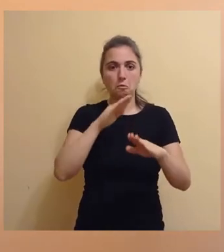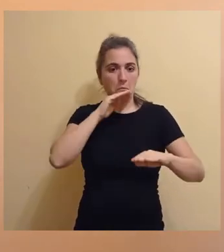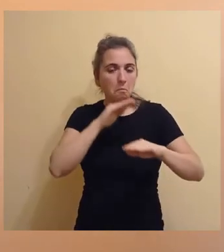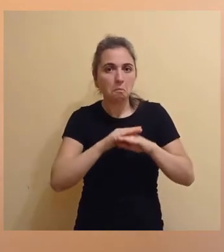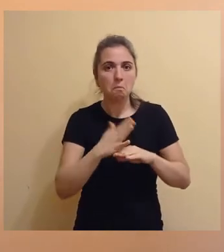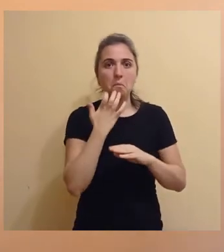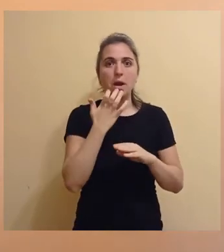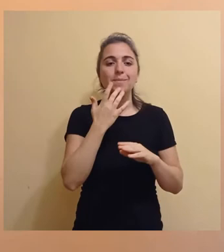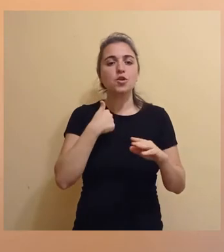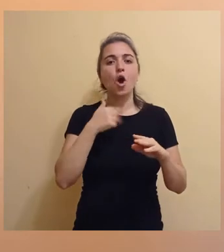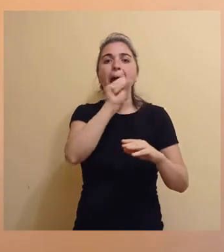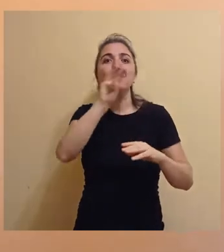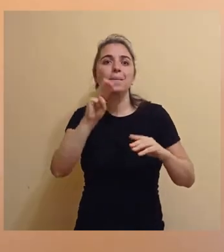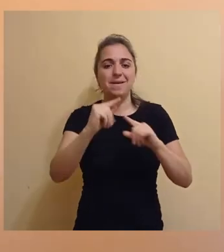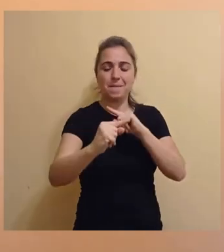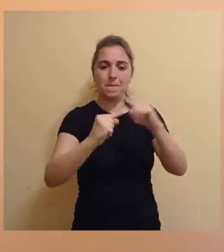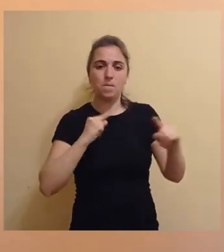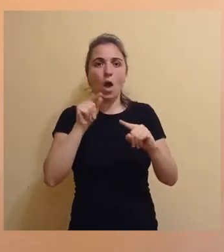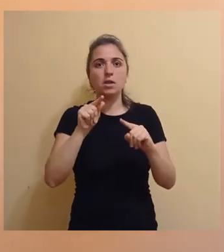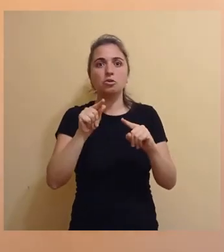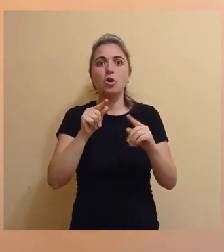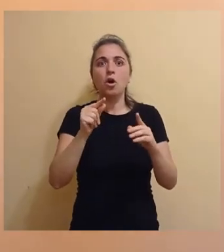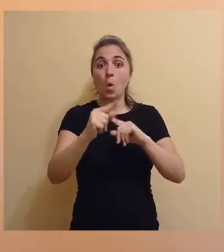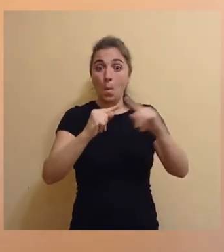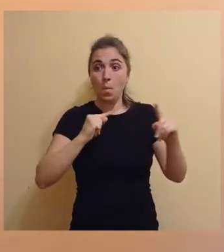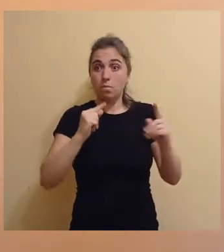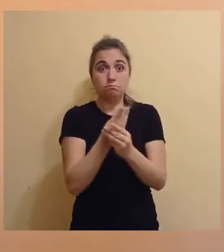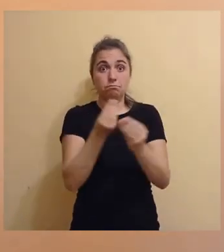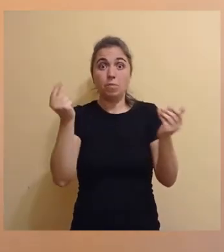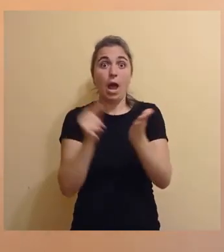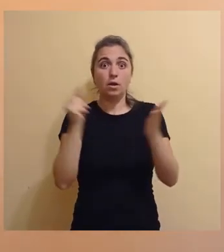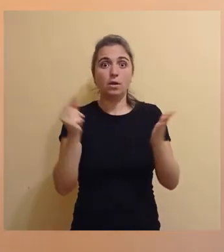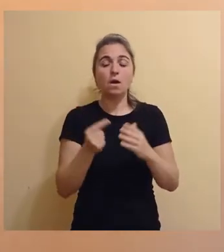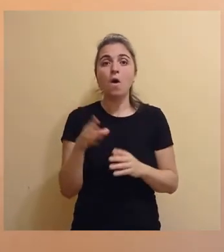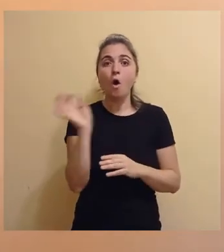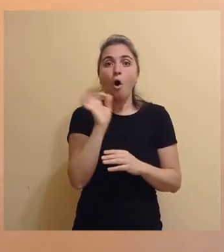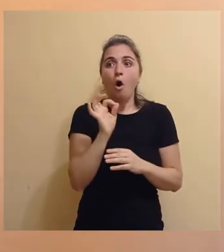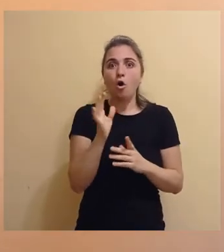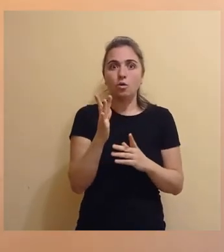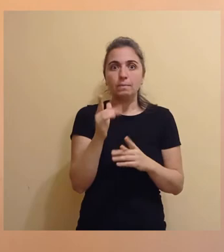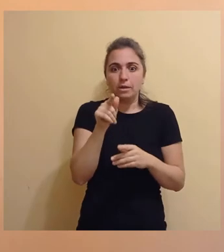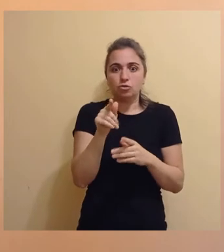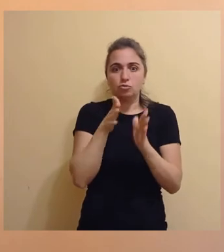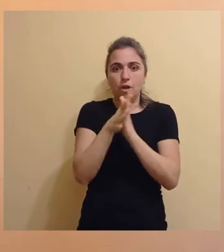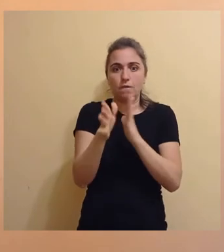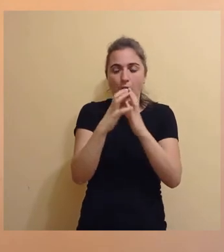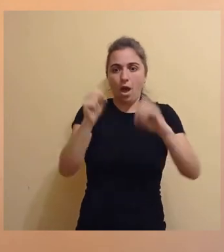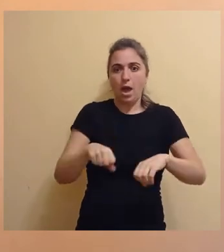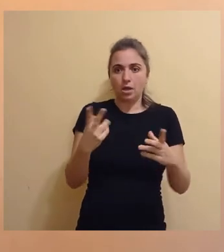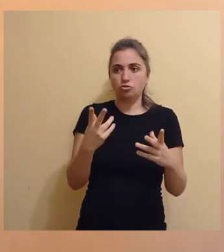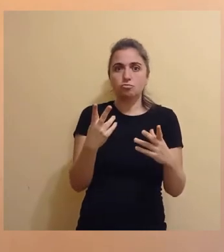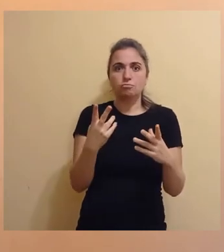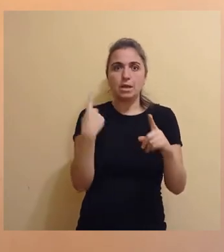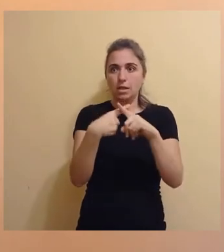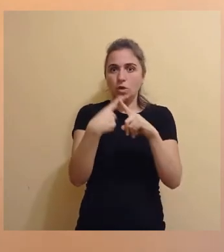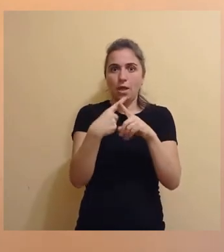una serie de pasos, ¿no? Pues intentar que por donde mandas la aplicación después se borre automáticamente, está bien y forma dentro